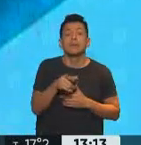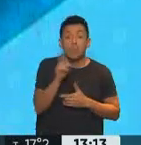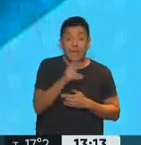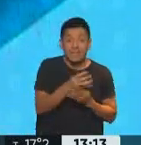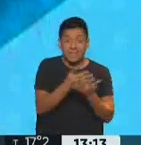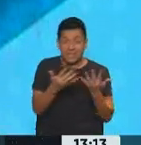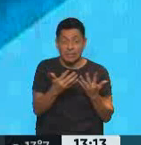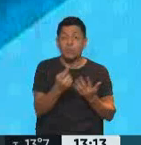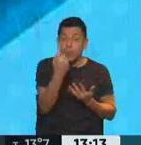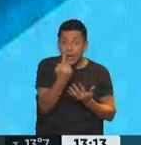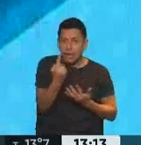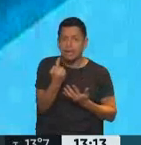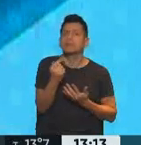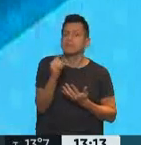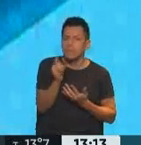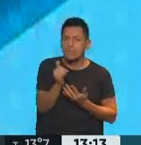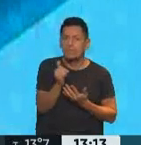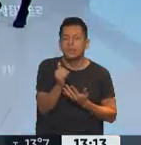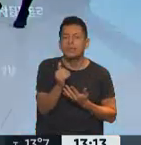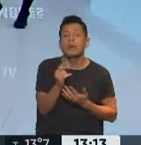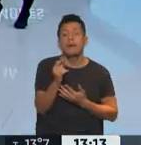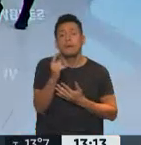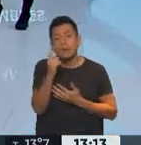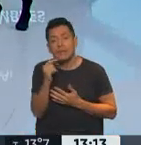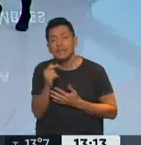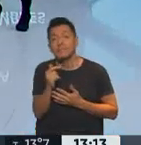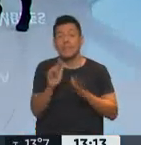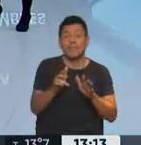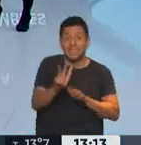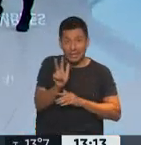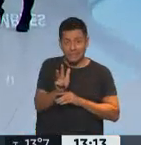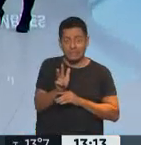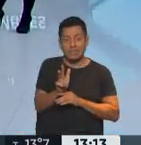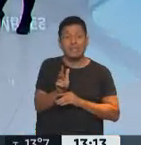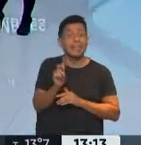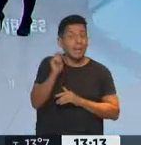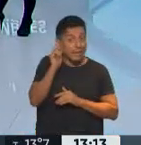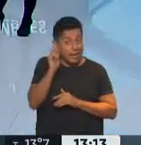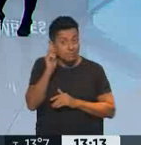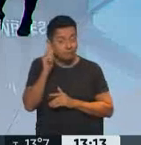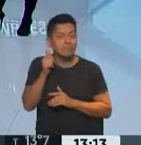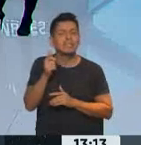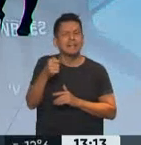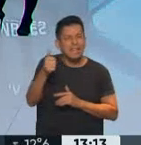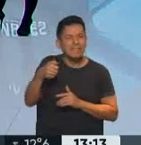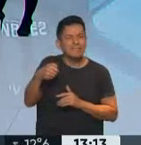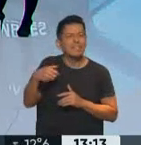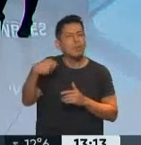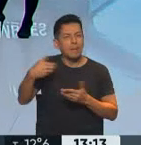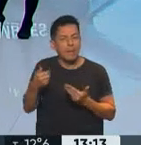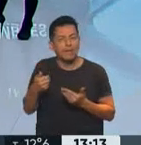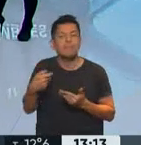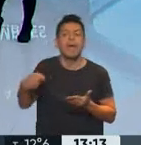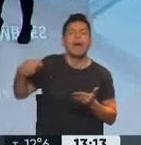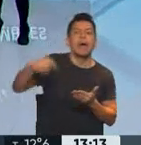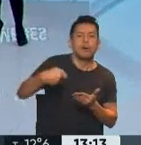mujeres y solamente tres de cada diez varones en edad jubilatoria tienen más de 20 años de aportes y eventualmente